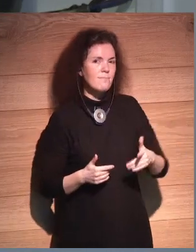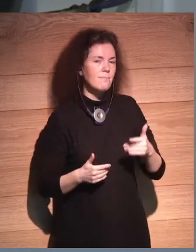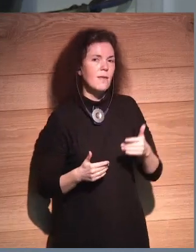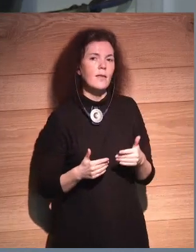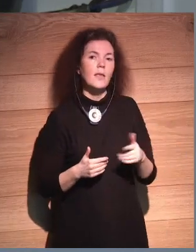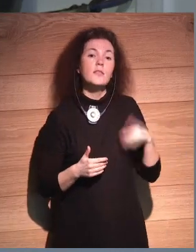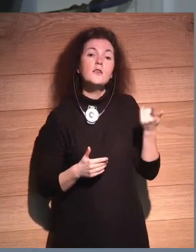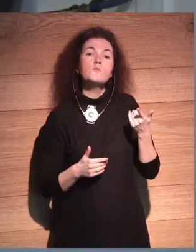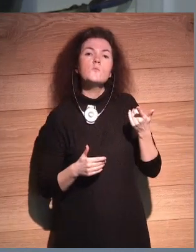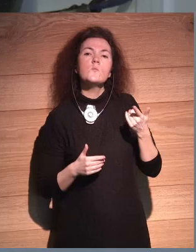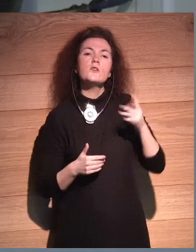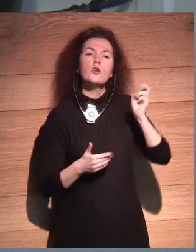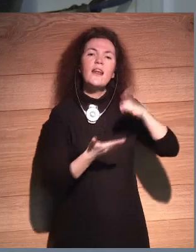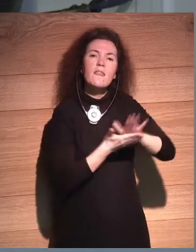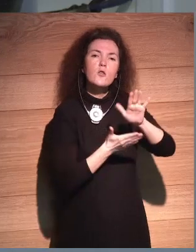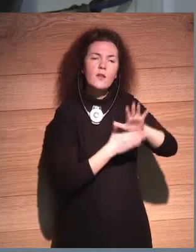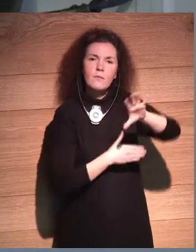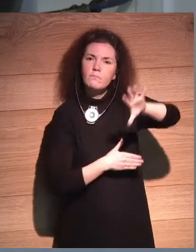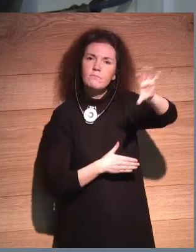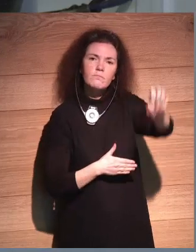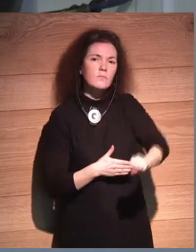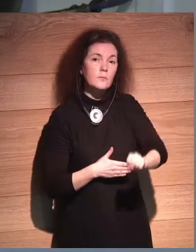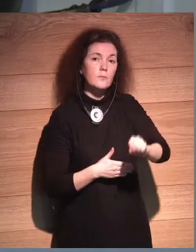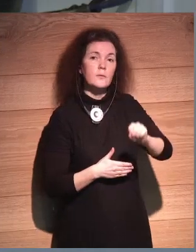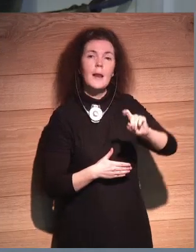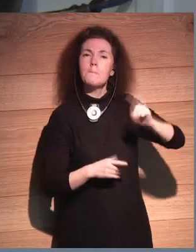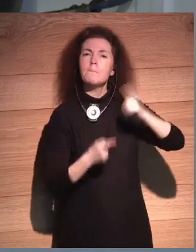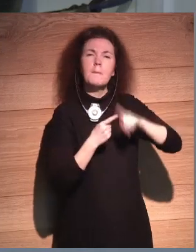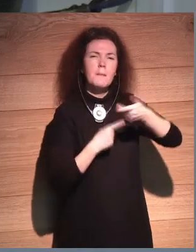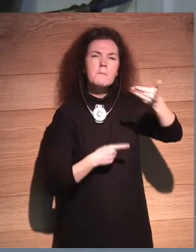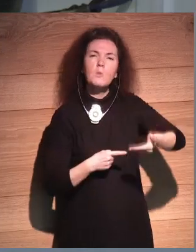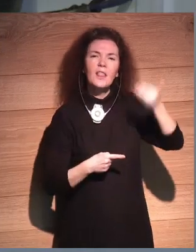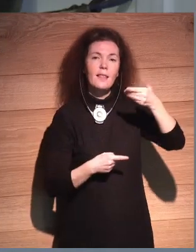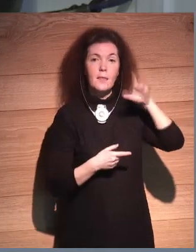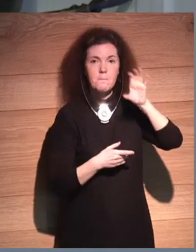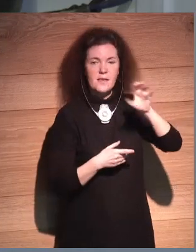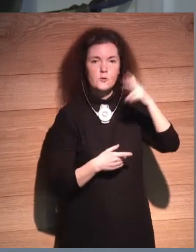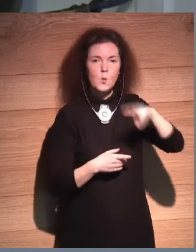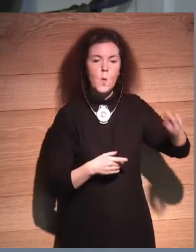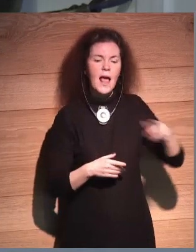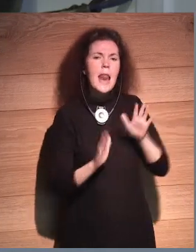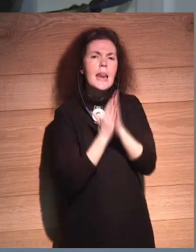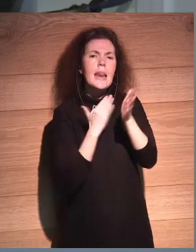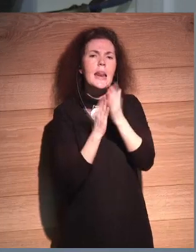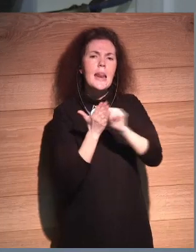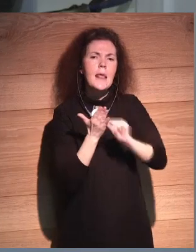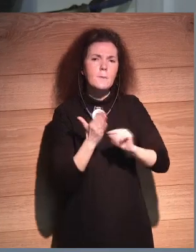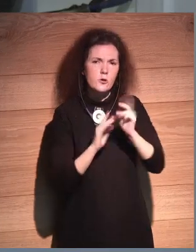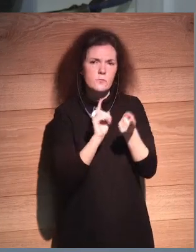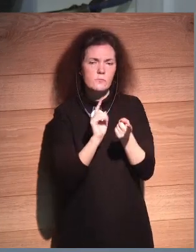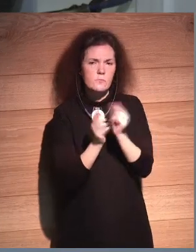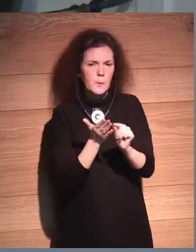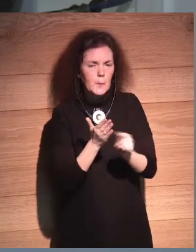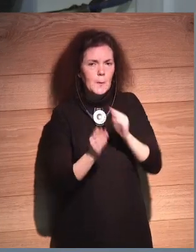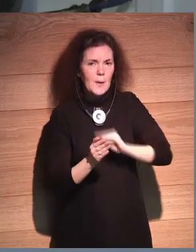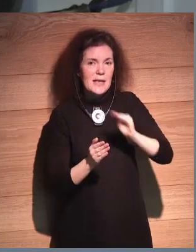la editorial con más importancia del país. Ha escrito varios libros traducidos